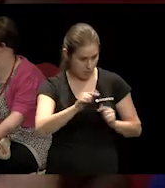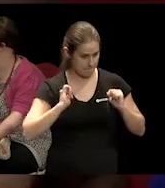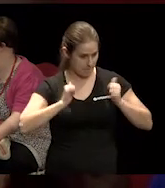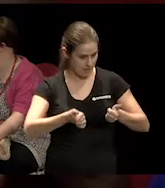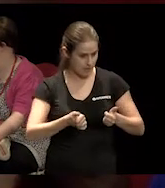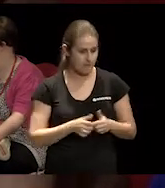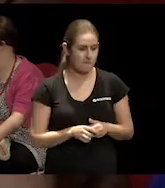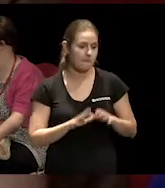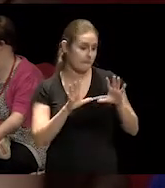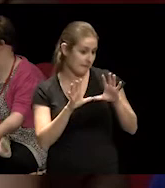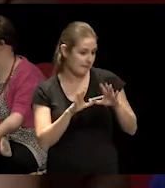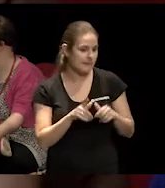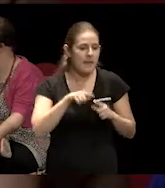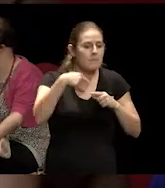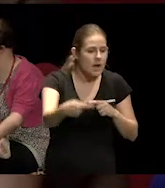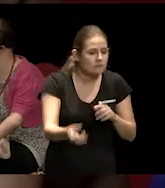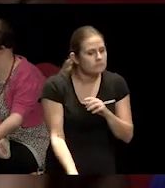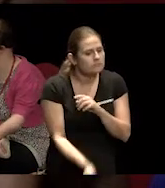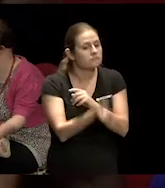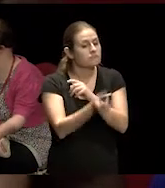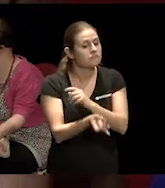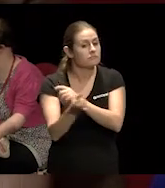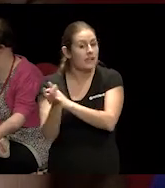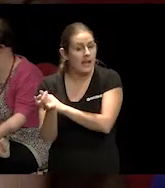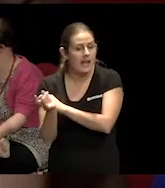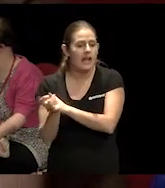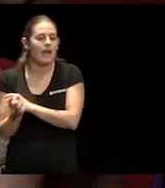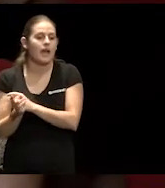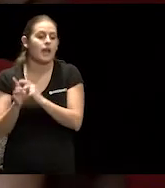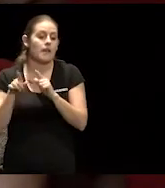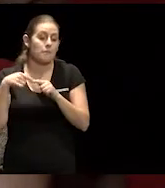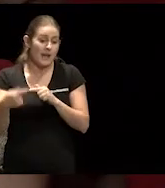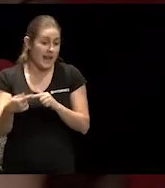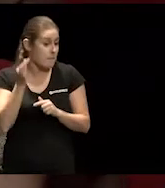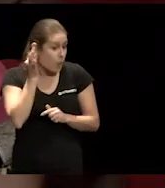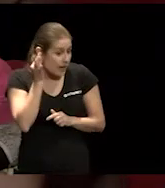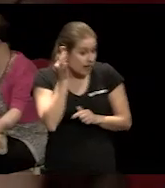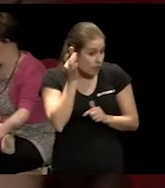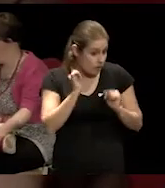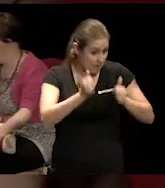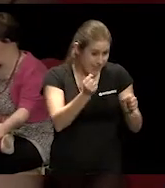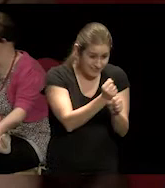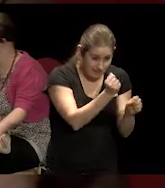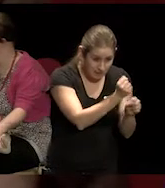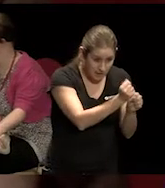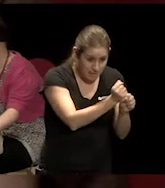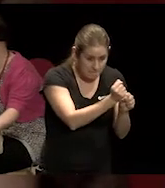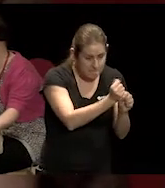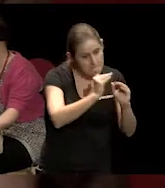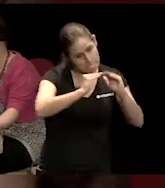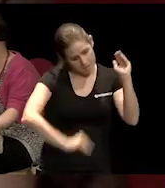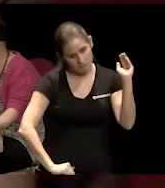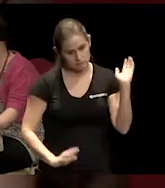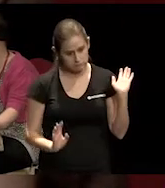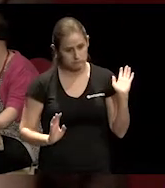luego llegan al mercado laboral y solo un 10-15% entran en el mercado laboral, hablo de las mujeres. Por lo tanto, existe y hay